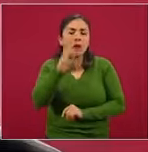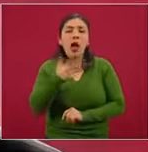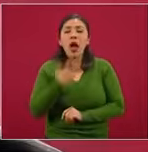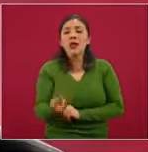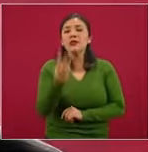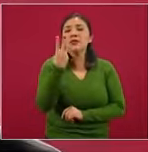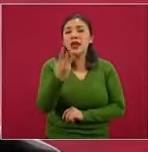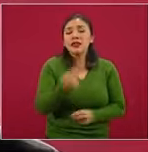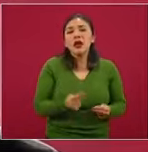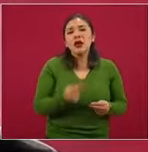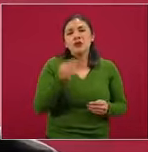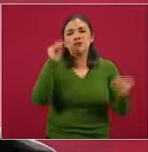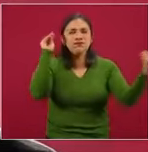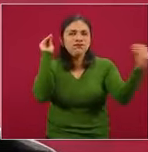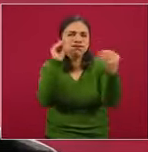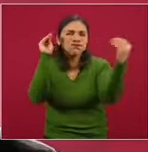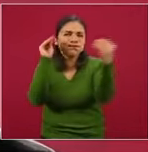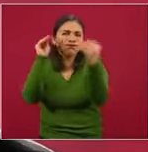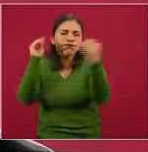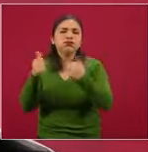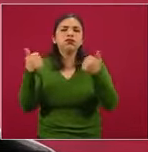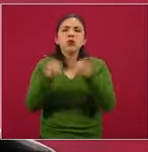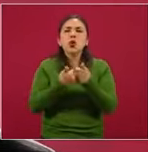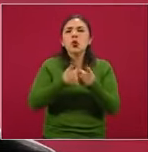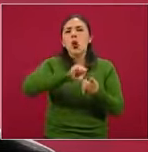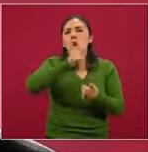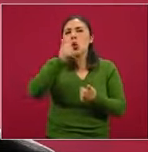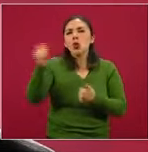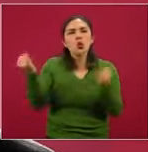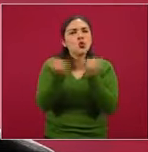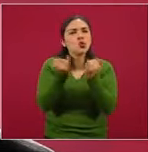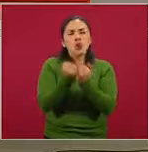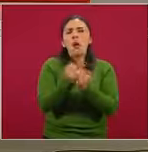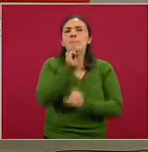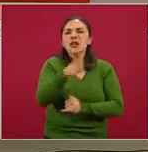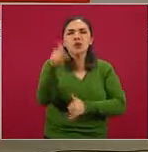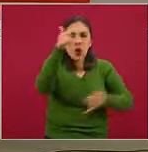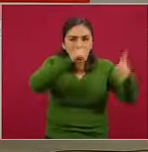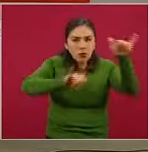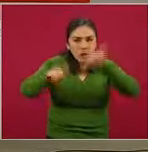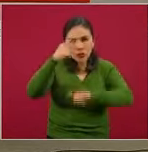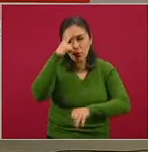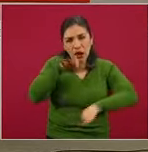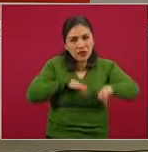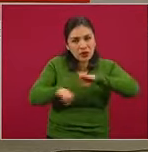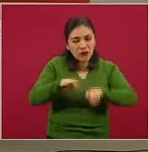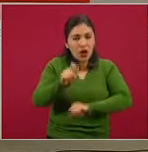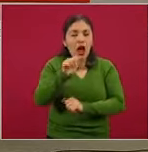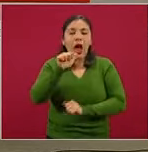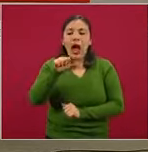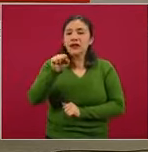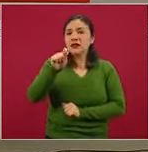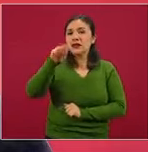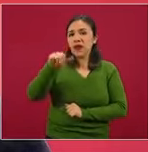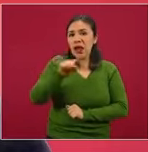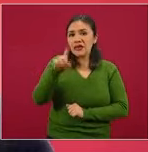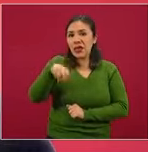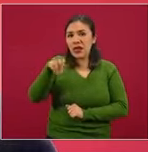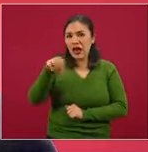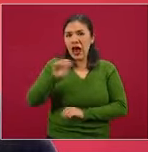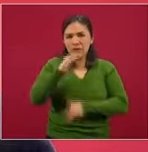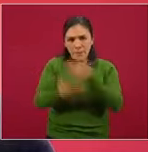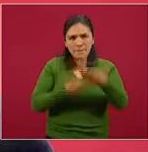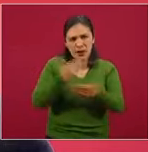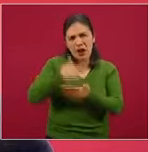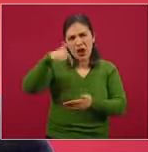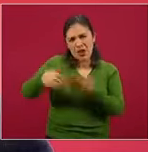3 negociaciones directas con igual número de laboratorios farmacéuticos: AstraZeneca, que fue presentado